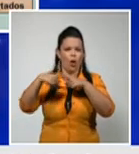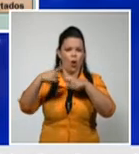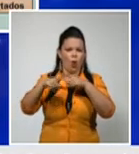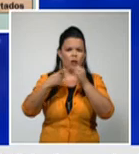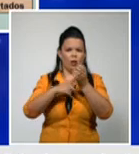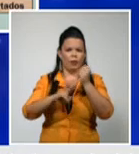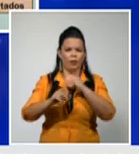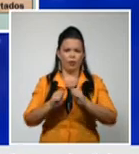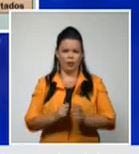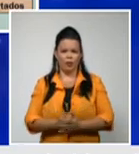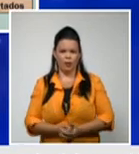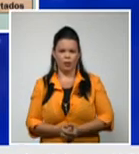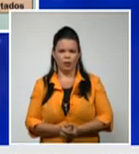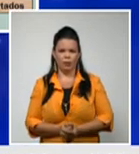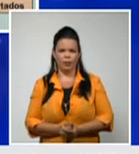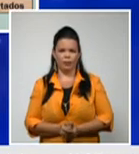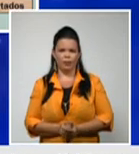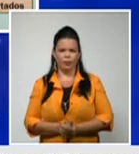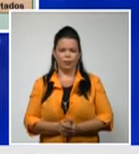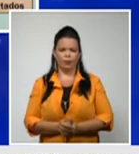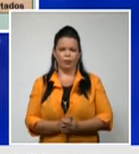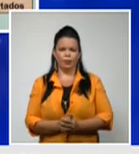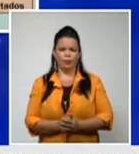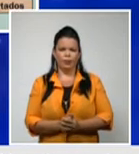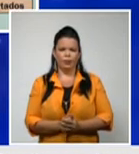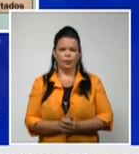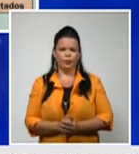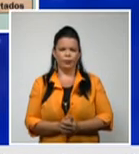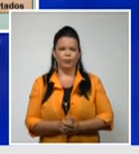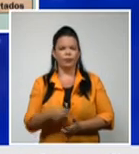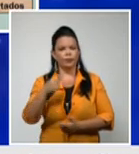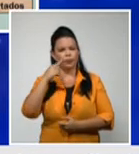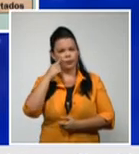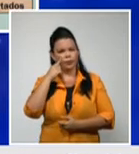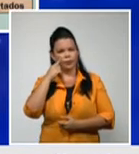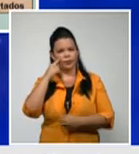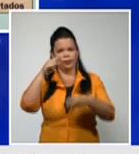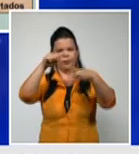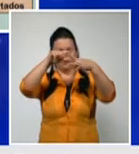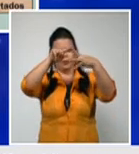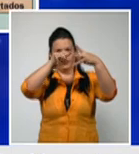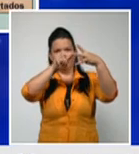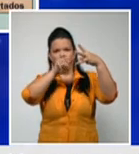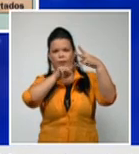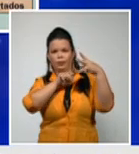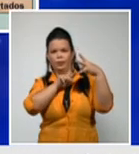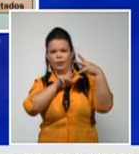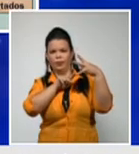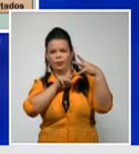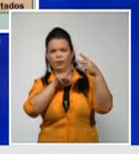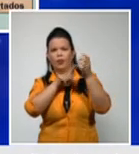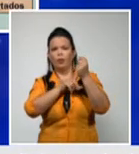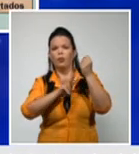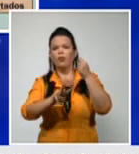que en la composición de las 3 primeras provincias con tasas más